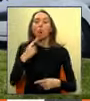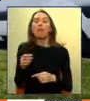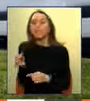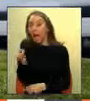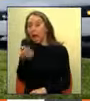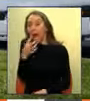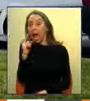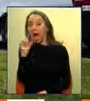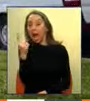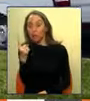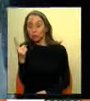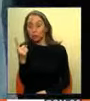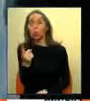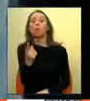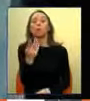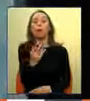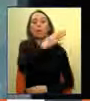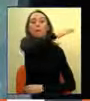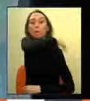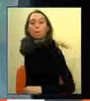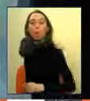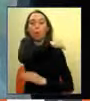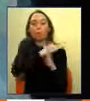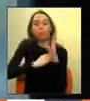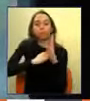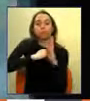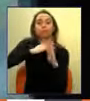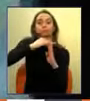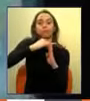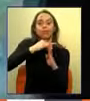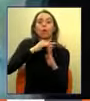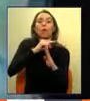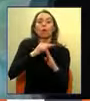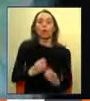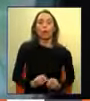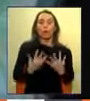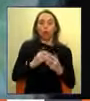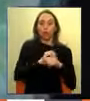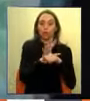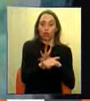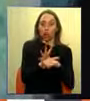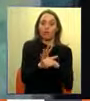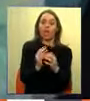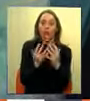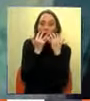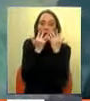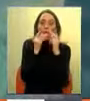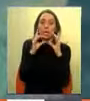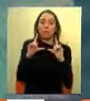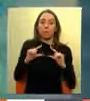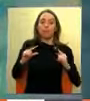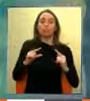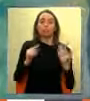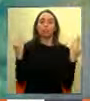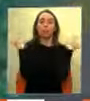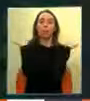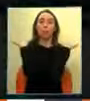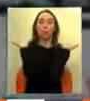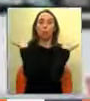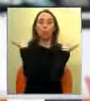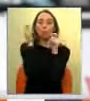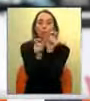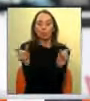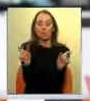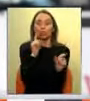para tratar la hipertensión pulmonar provocada por el COVID-19, que disminuye el oxígeno en los pulmones de los pacientes